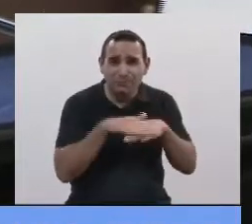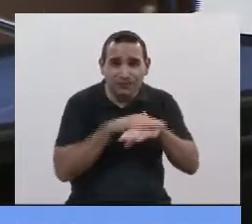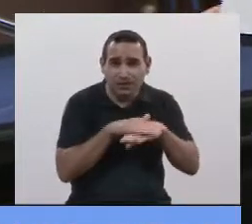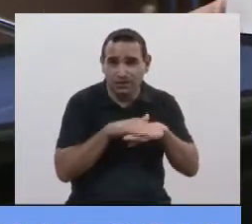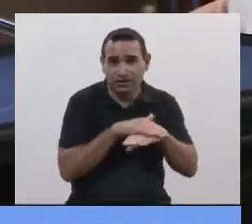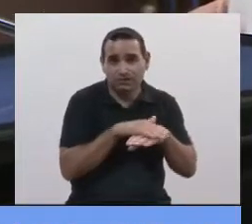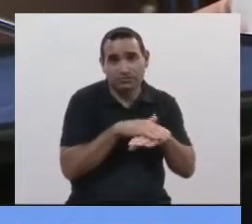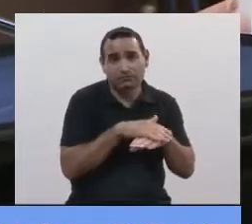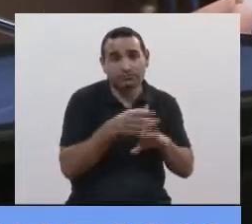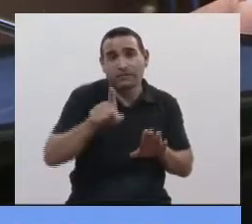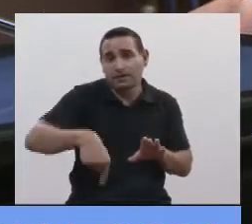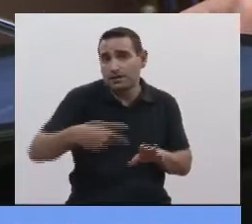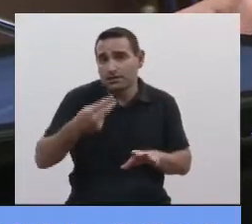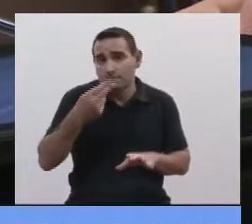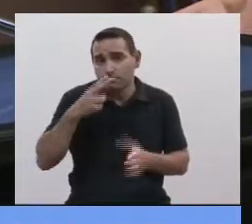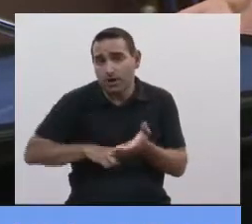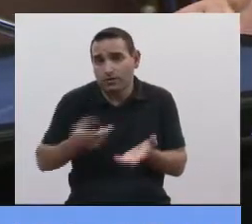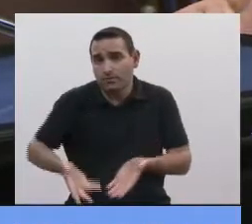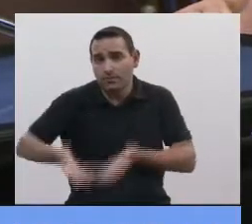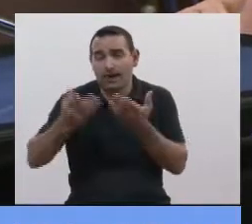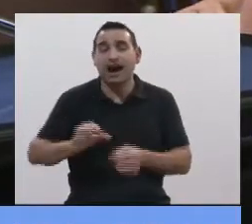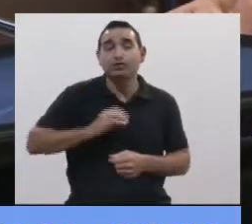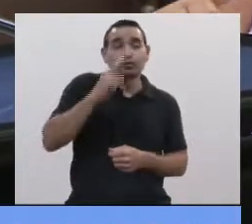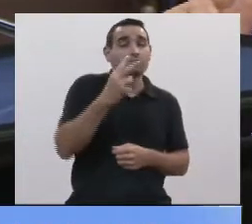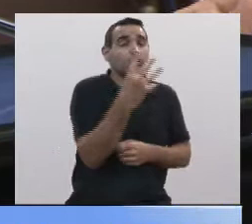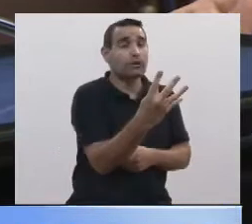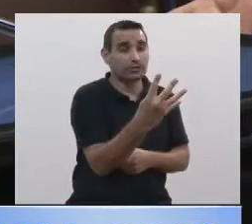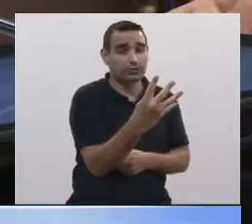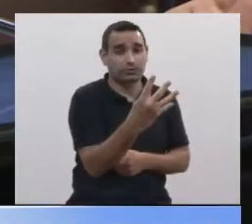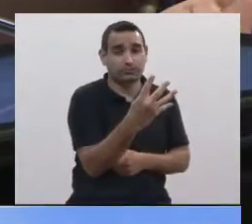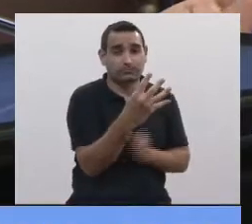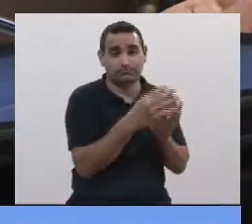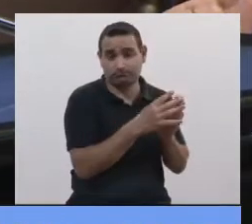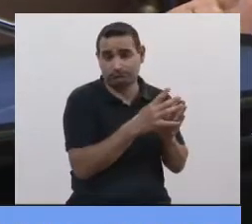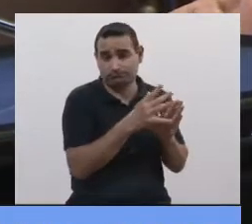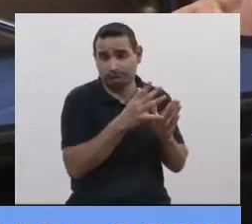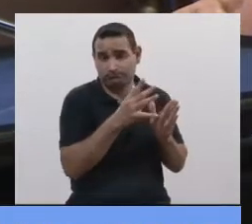la presión tributaria. Del 2004,